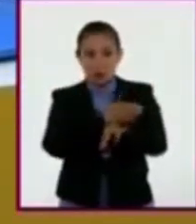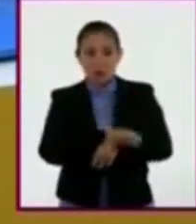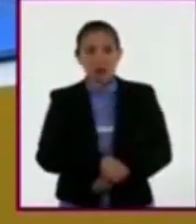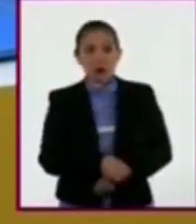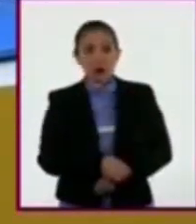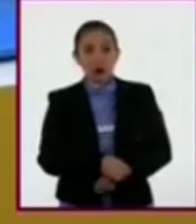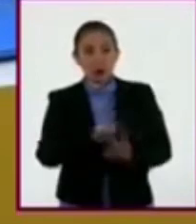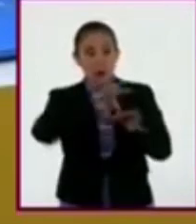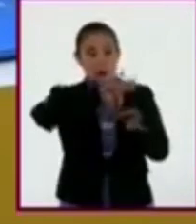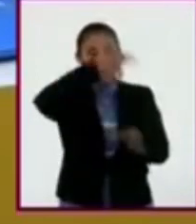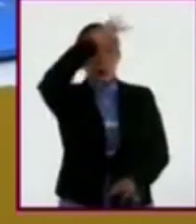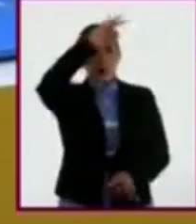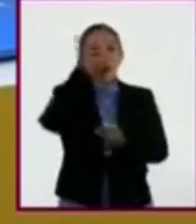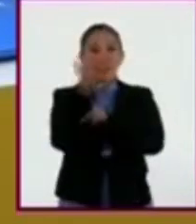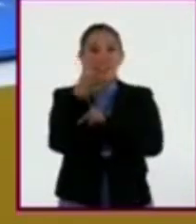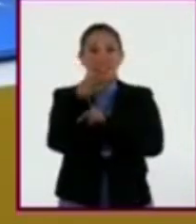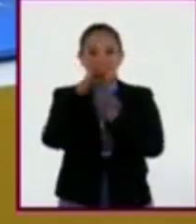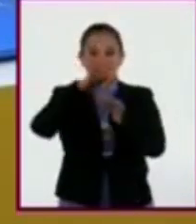Un palo de bandera.